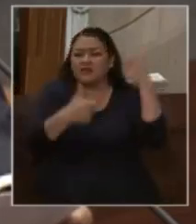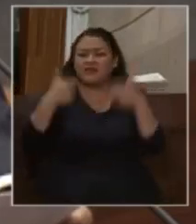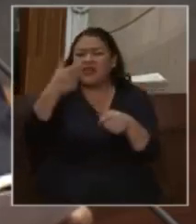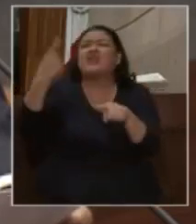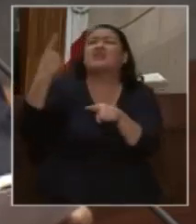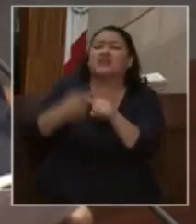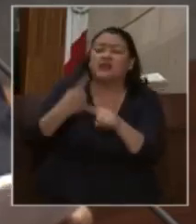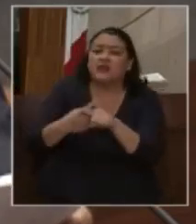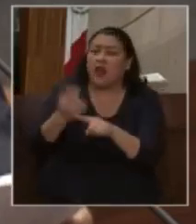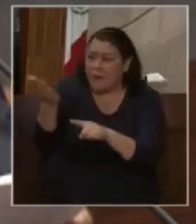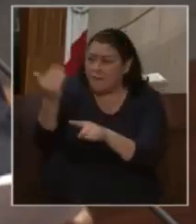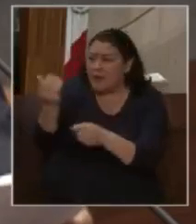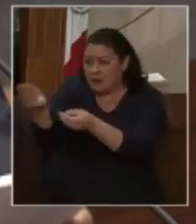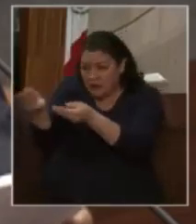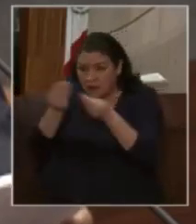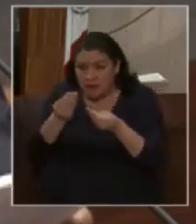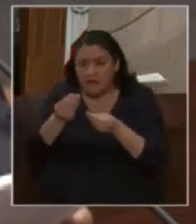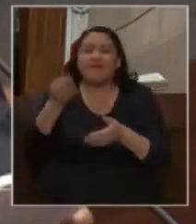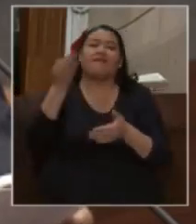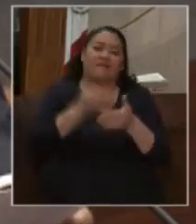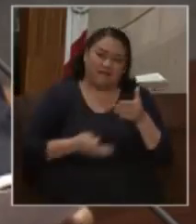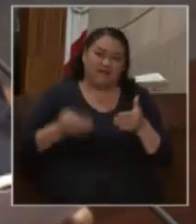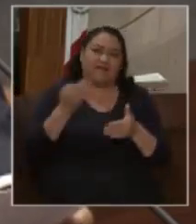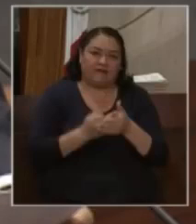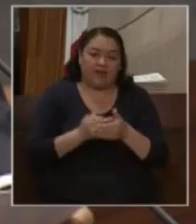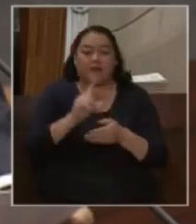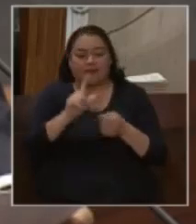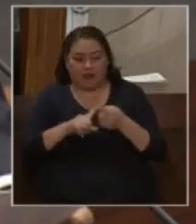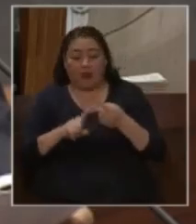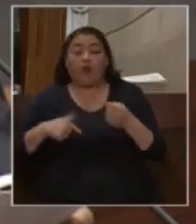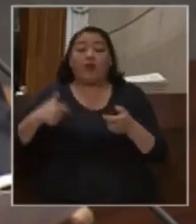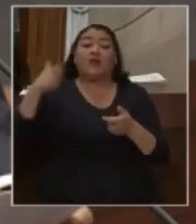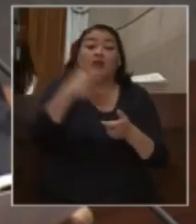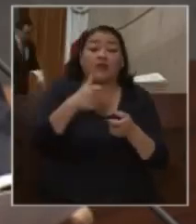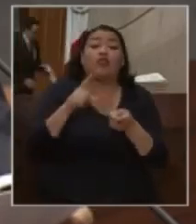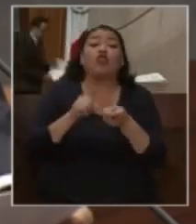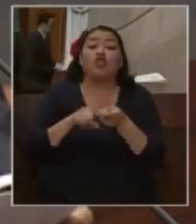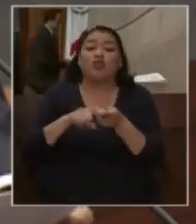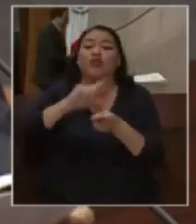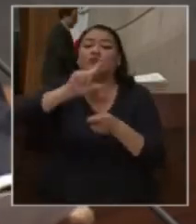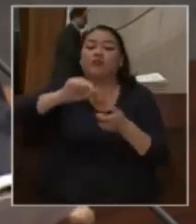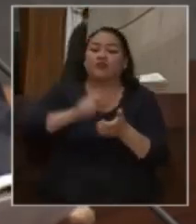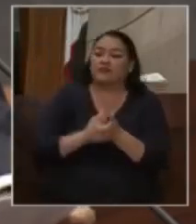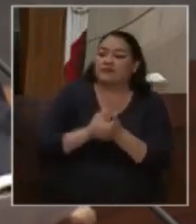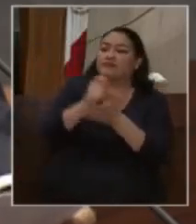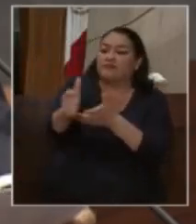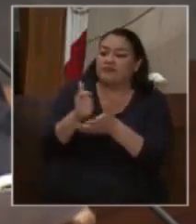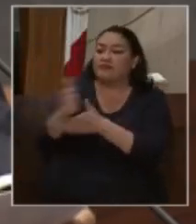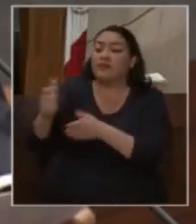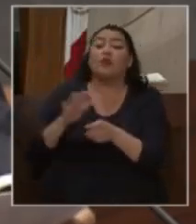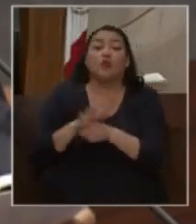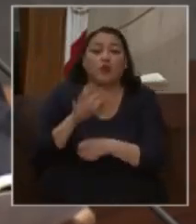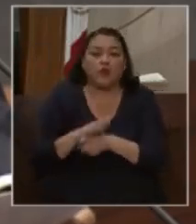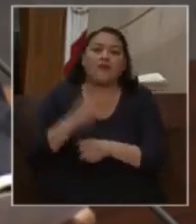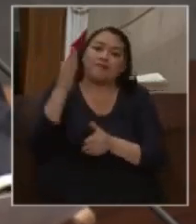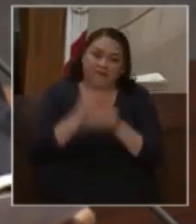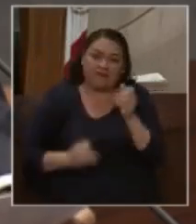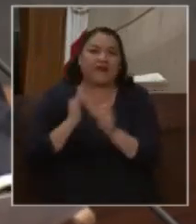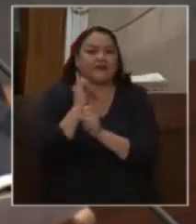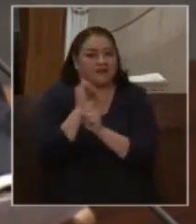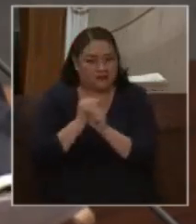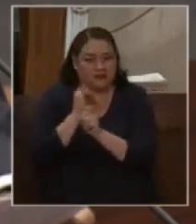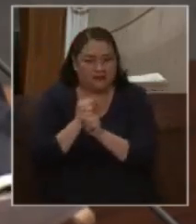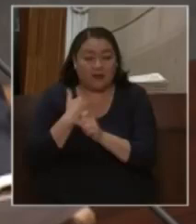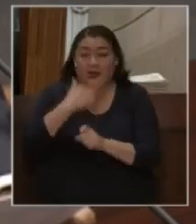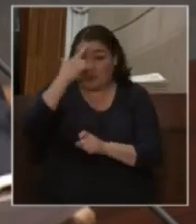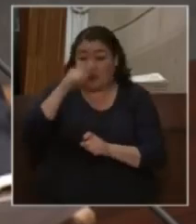las operaciones. Al cuestionarse el origen, monto, destino y aplicación de los recursos administrados por un instrumento financiero presuntamente relacionado